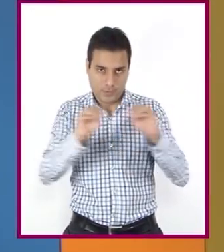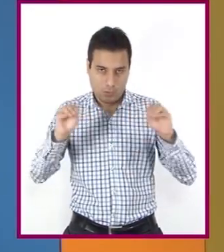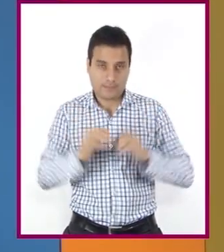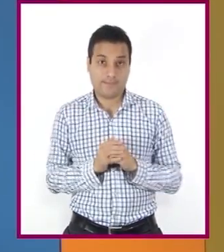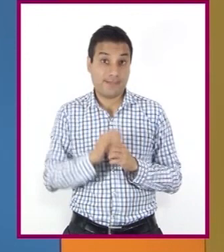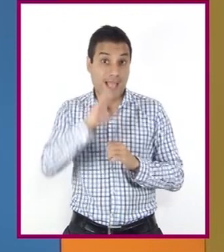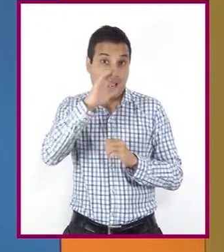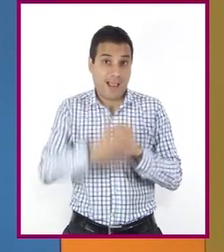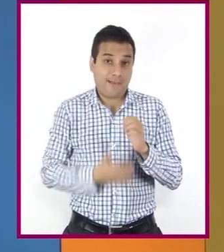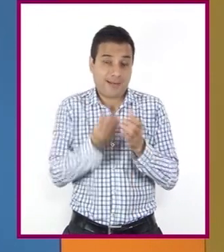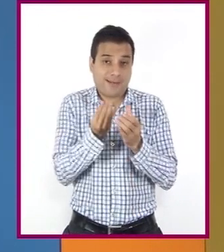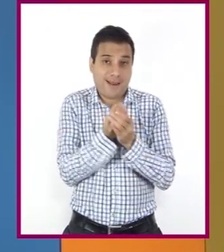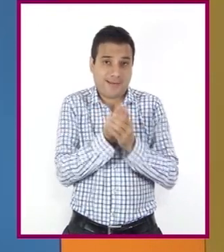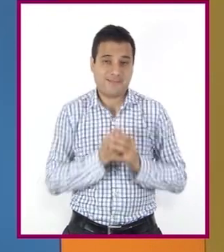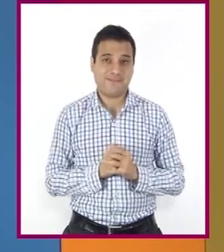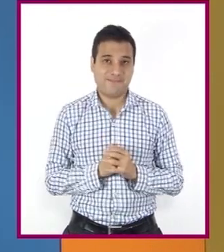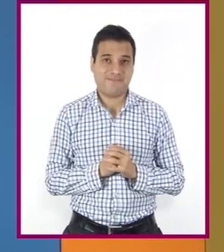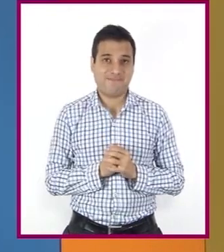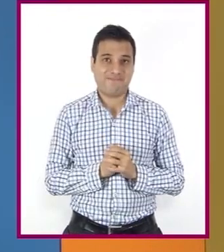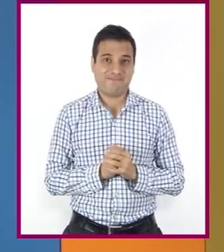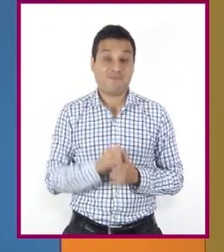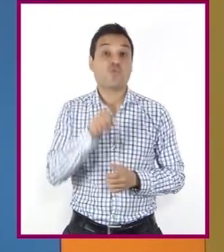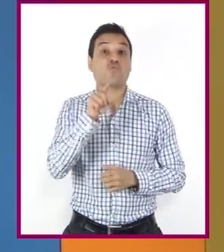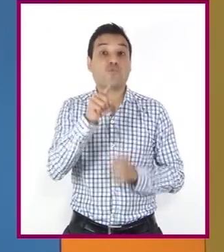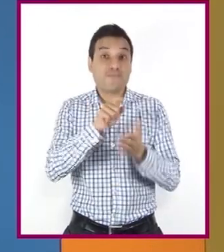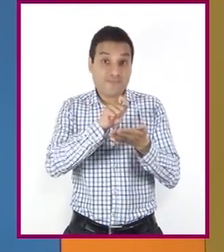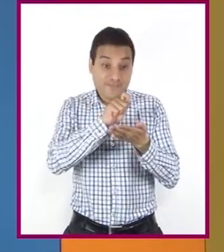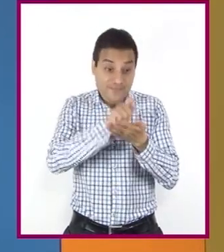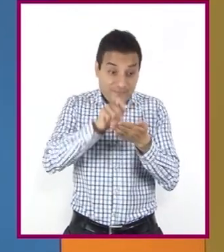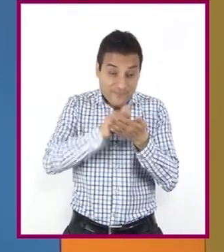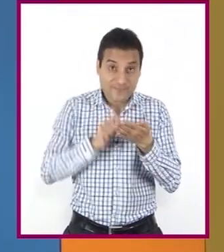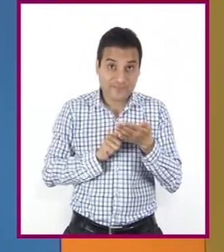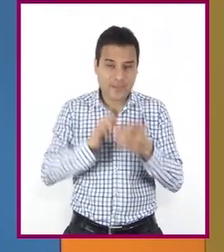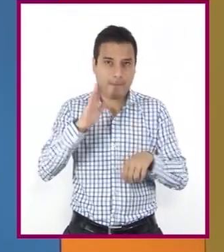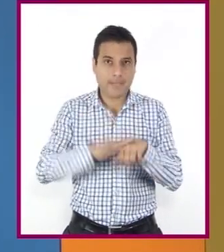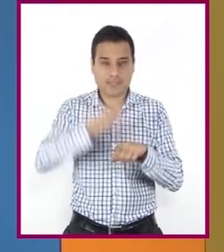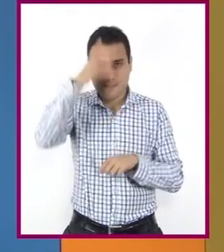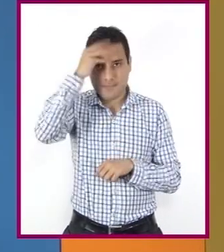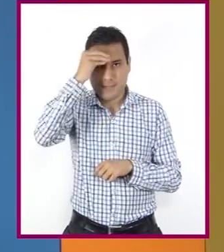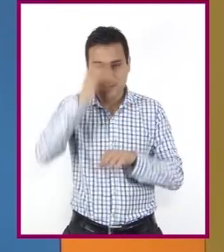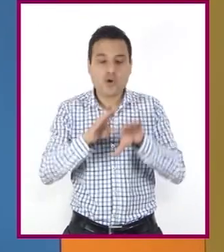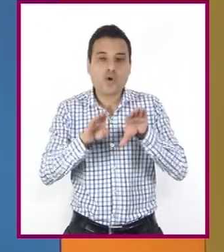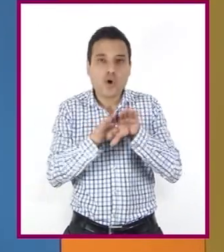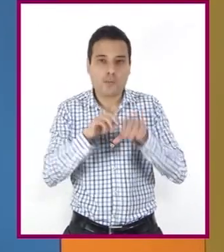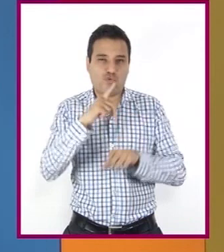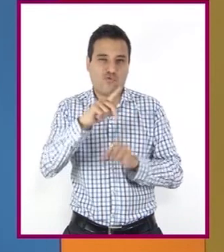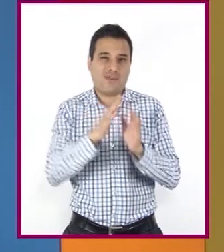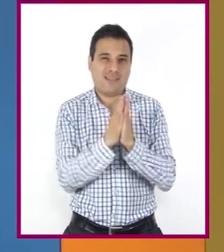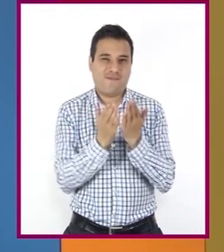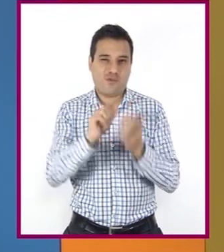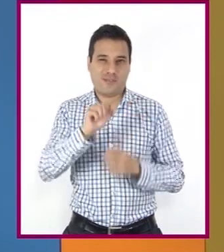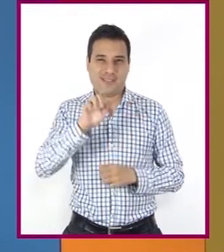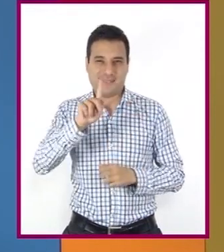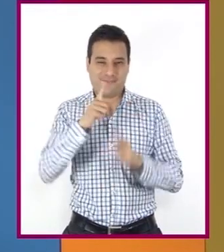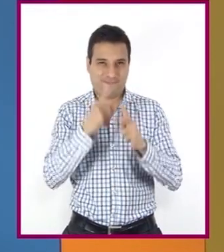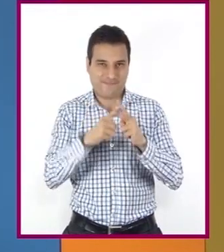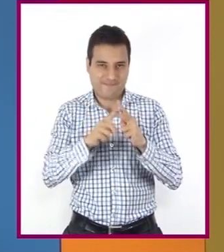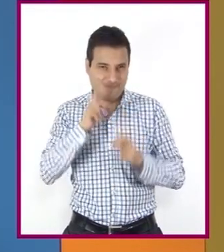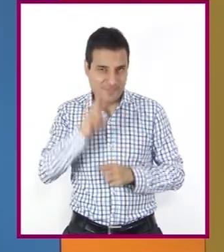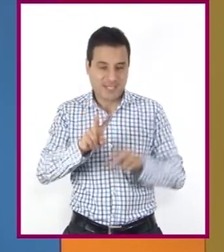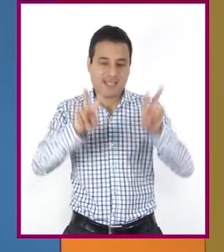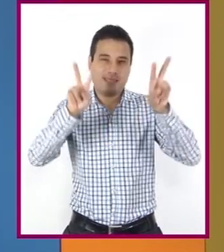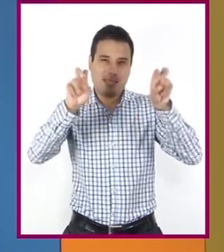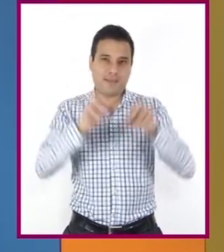Hemos terminado nuestra sesión. Apoyen sus anotaciones y el conocimiento adquirido revisando en su libro de texto el tema Perímetro